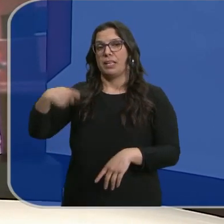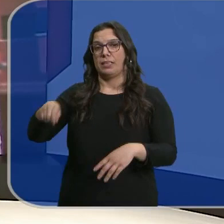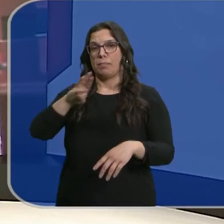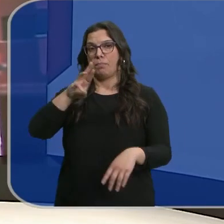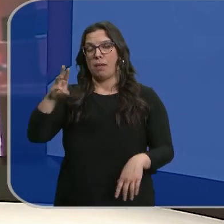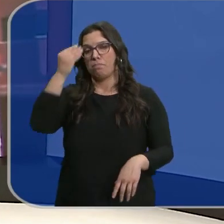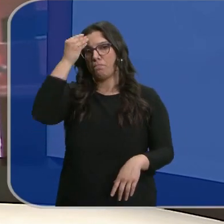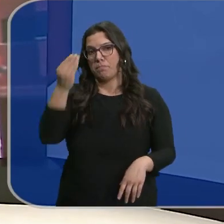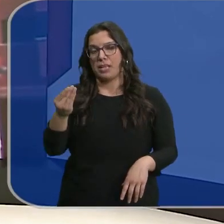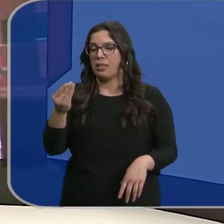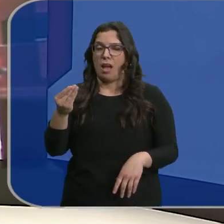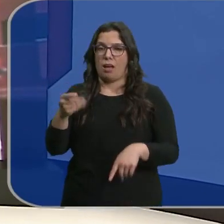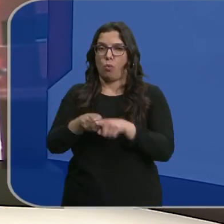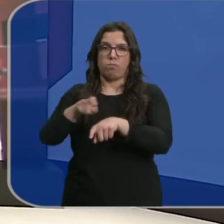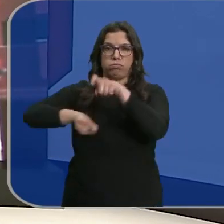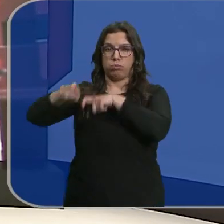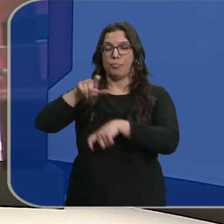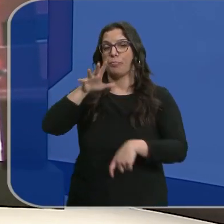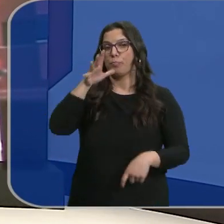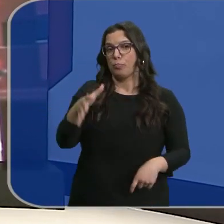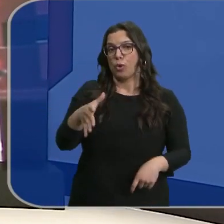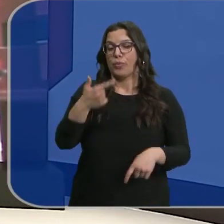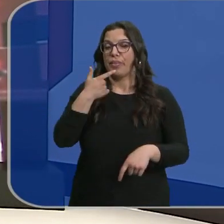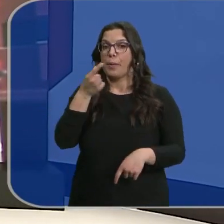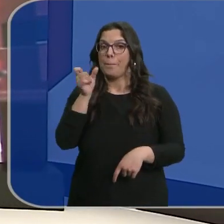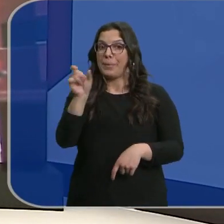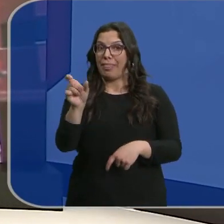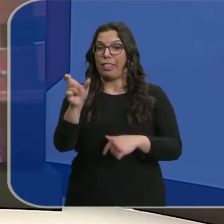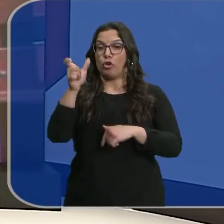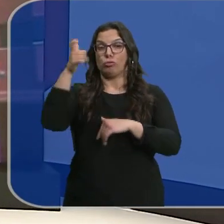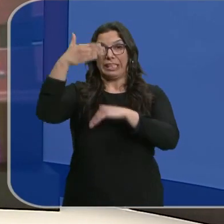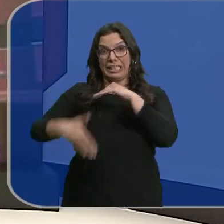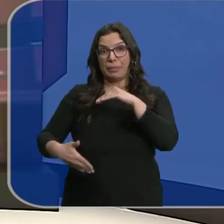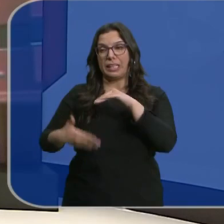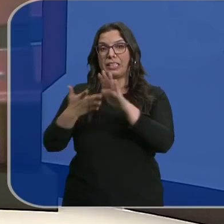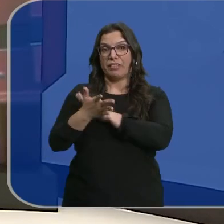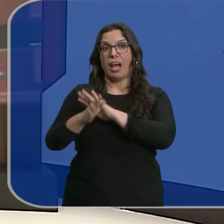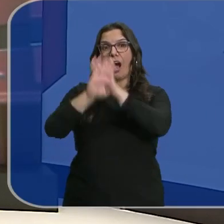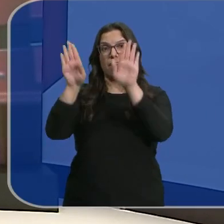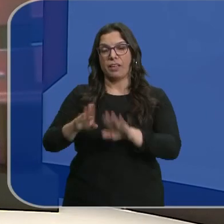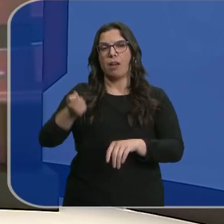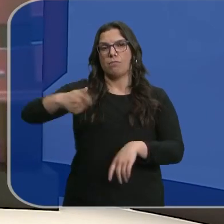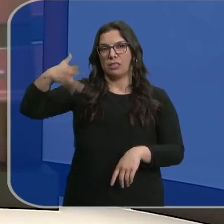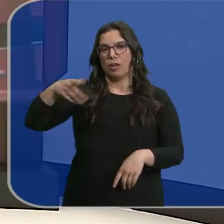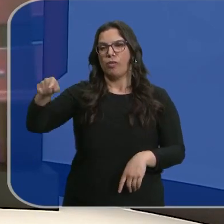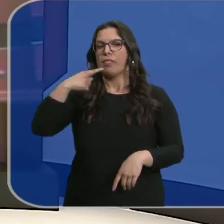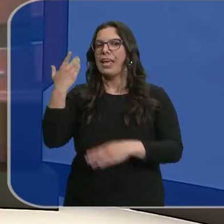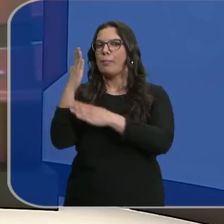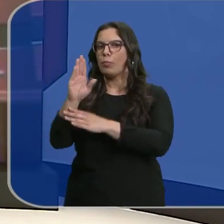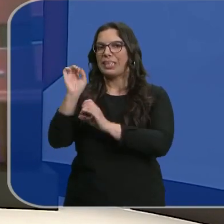Partido Popular lo considera un paso atrás, pues topar precios, dice, encarece el mercado final y anuncia su propia propuesta.